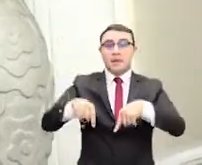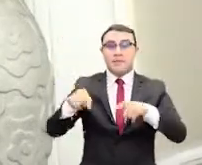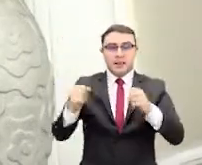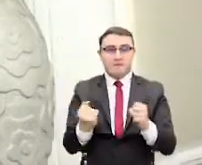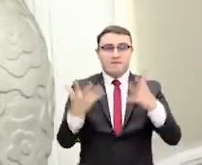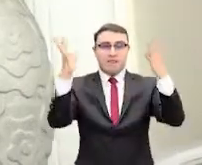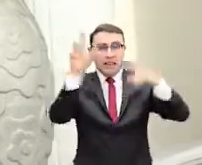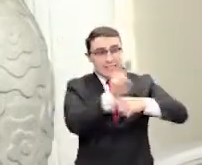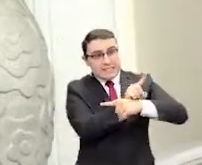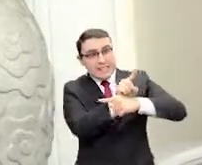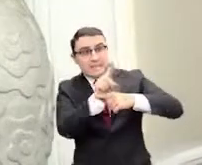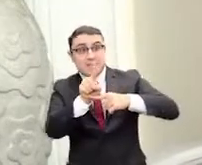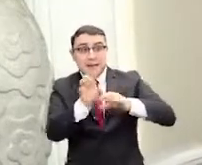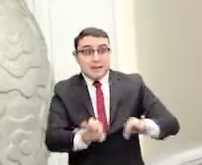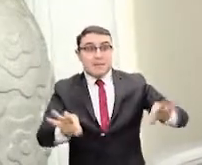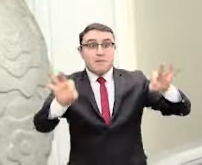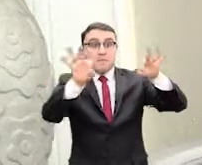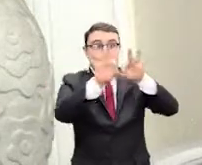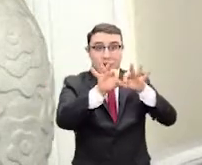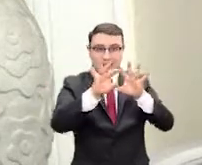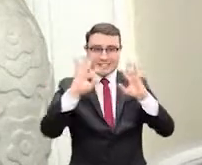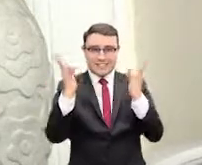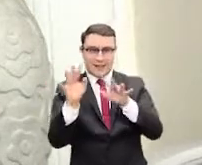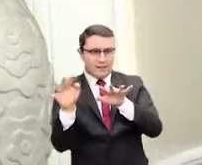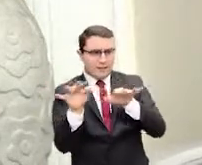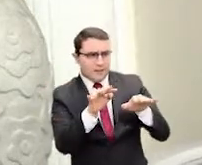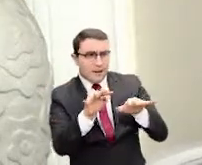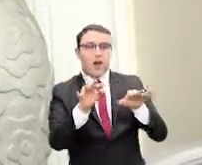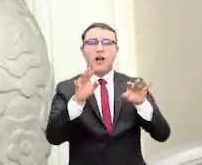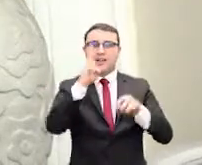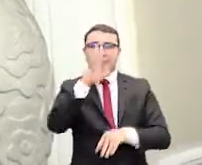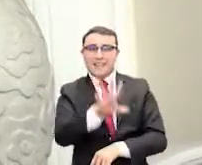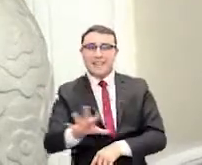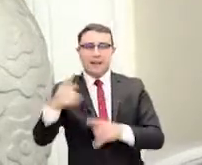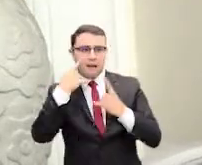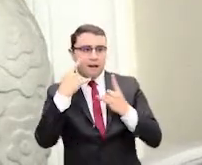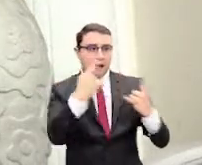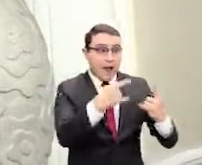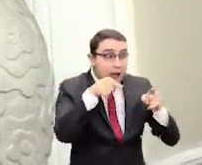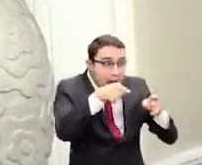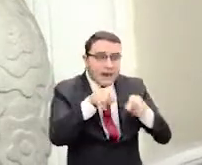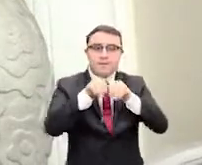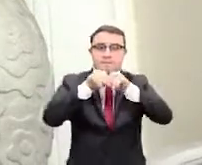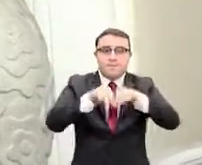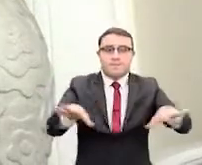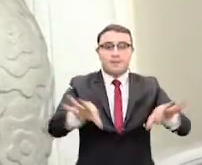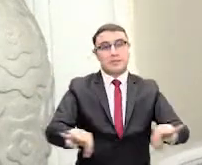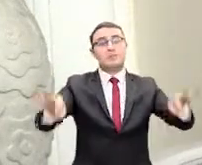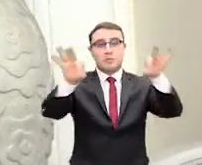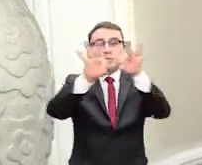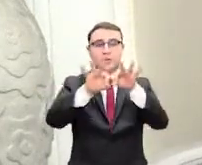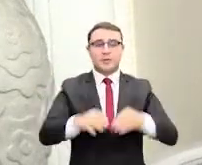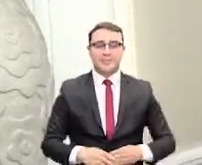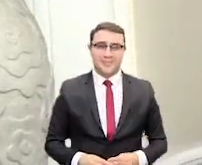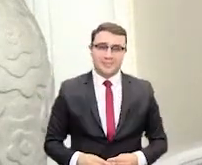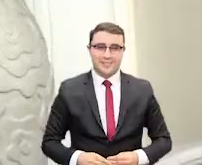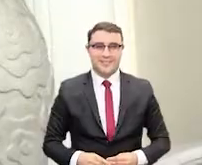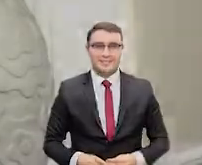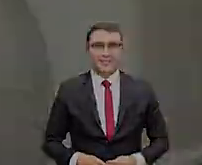eventos que semanalmente abarcan la atención de los senadores y que son de interés para toda la población colombiana